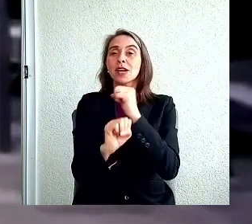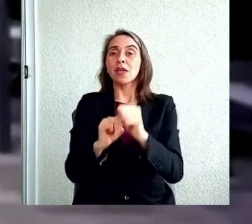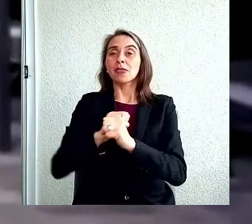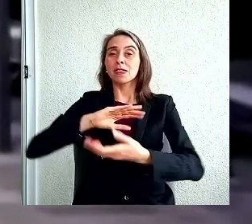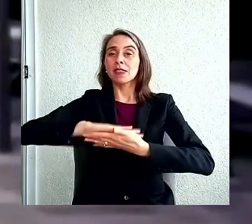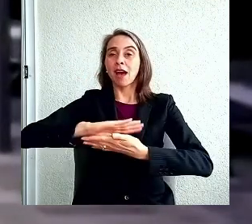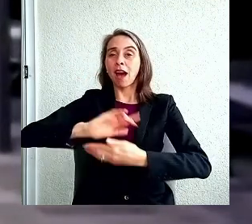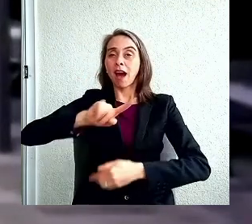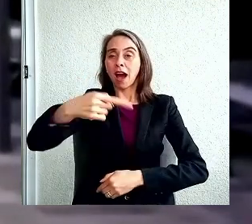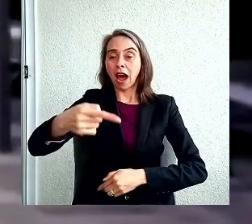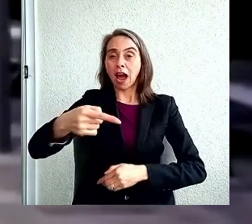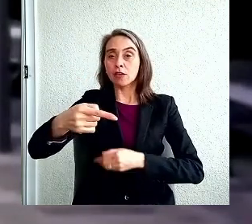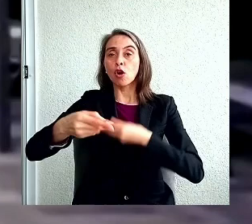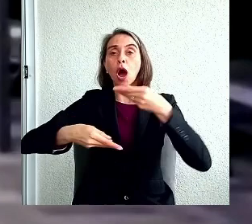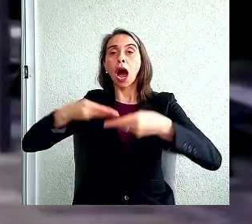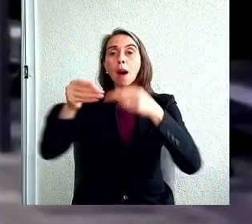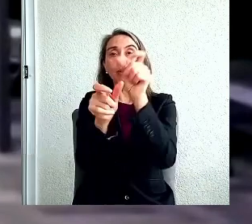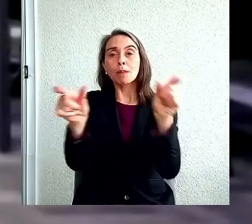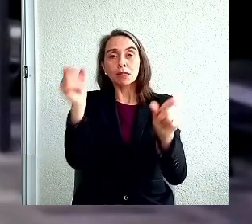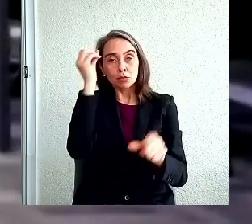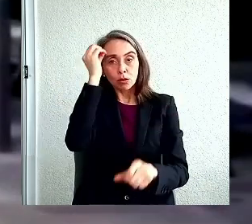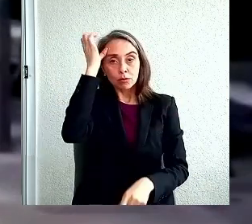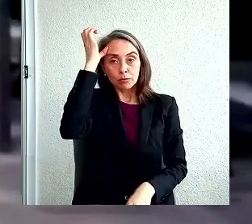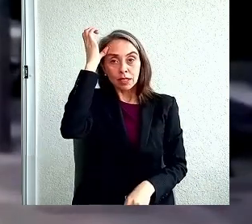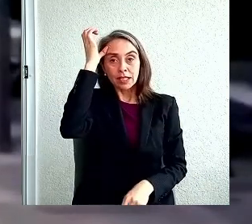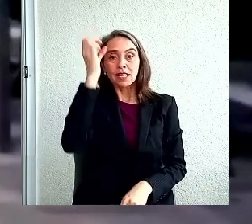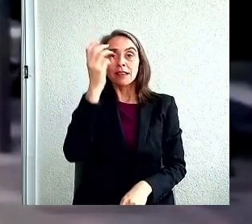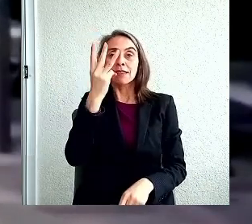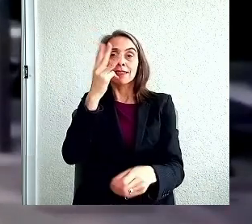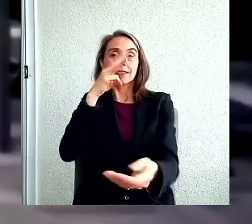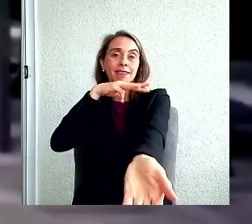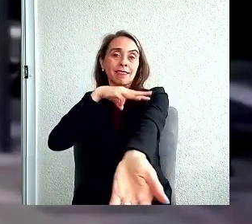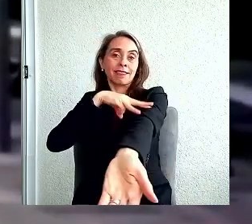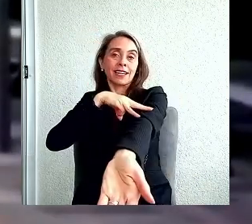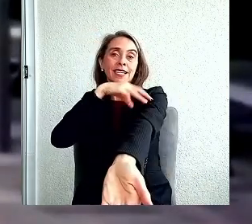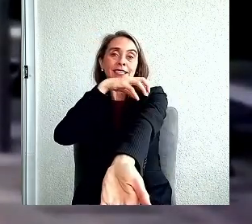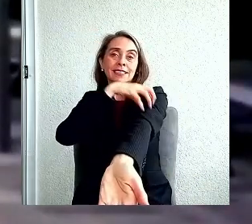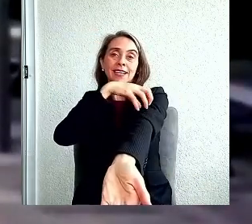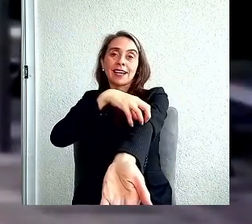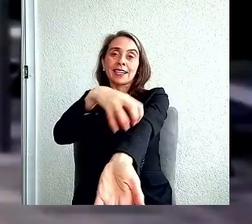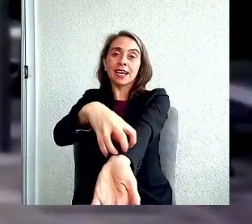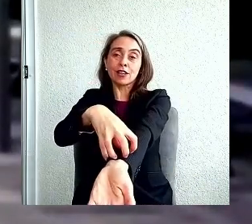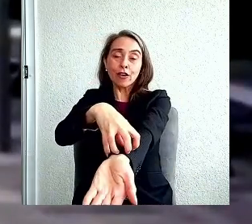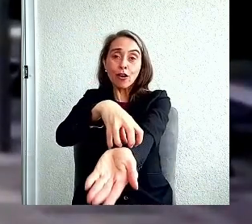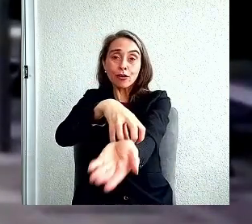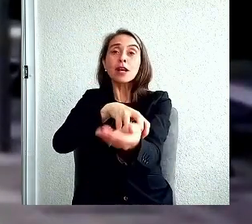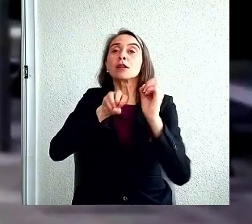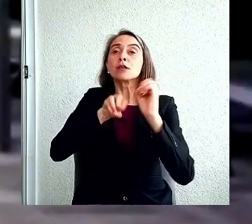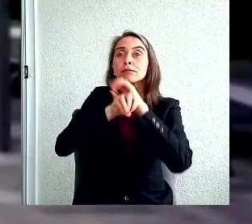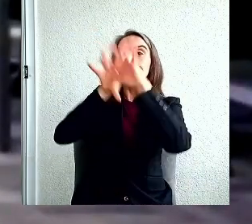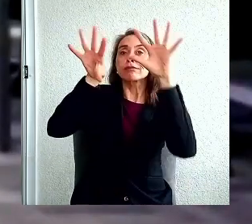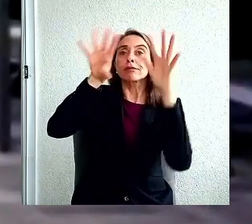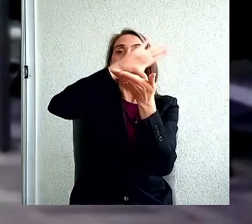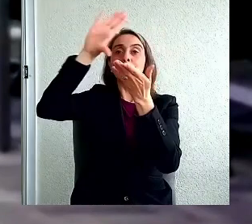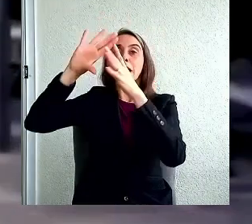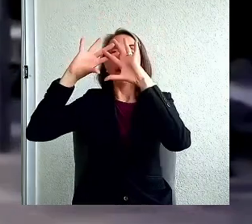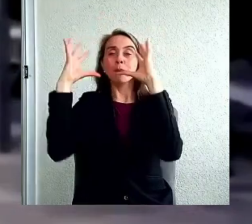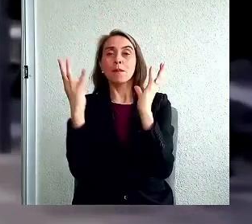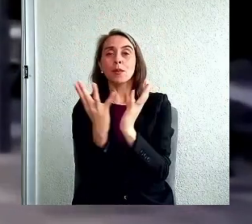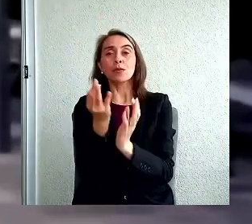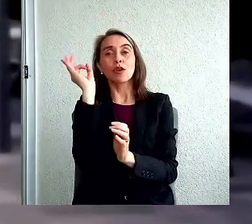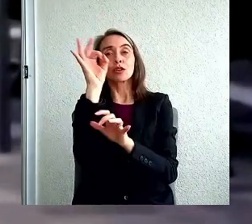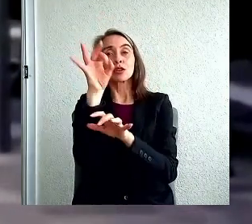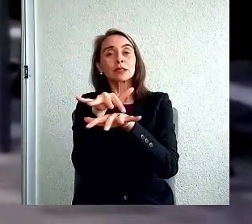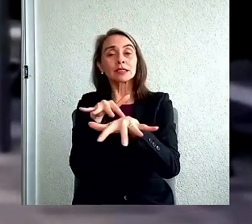desde 3 importantes regiones de nuestro país al mundo. Anunciamos que este seminario está siendo transmitido de